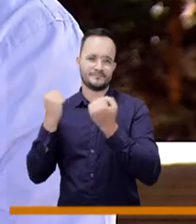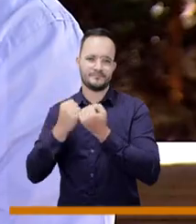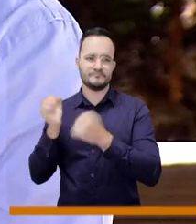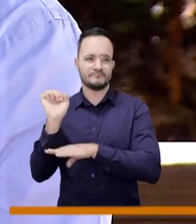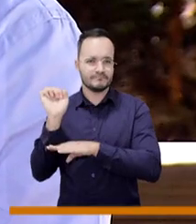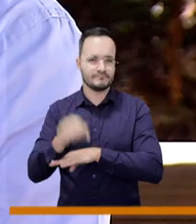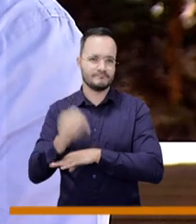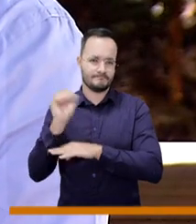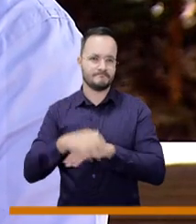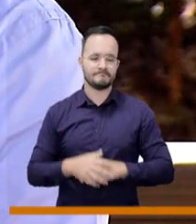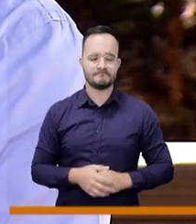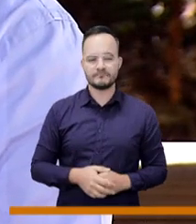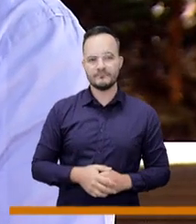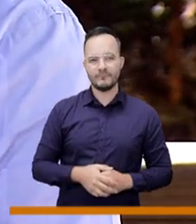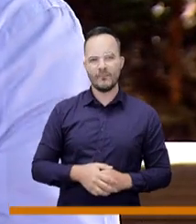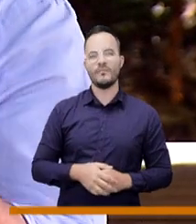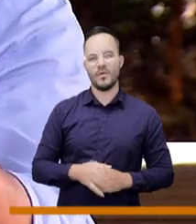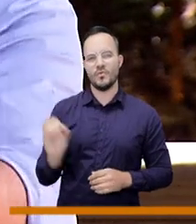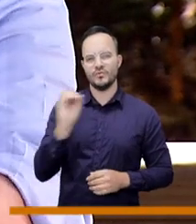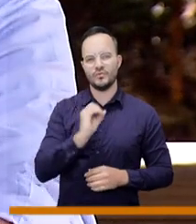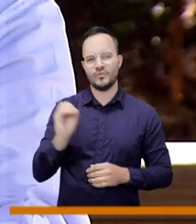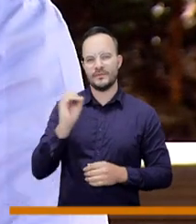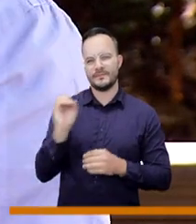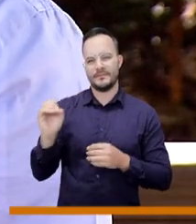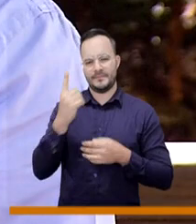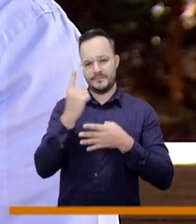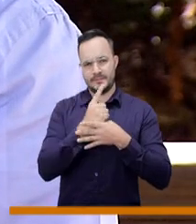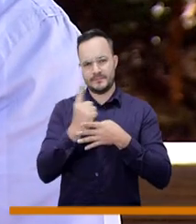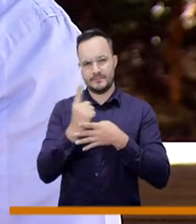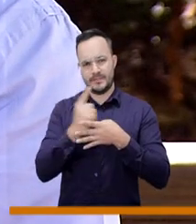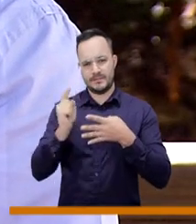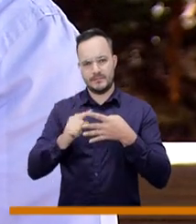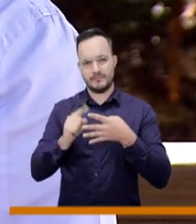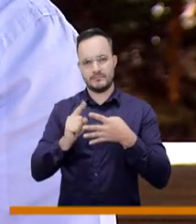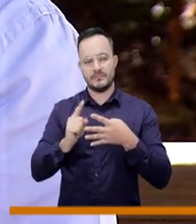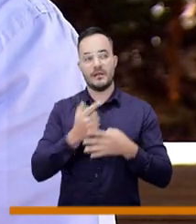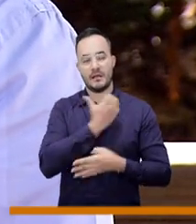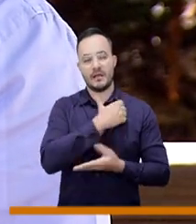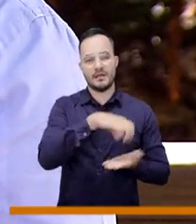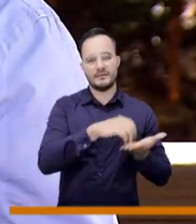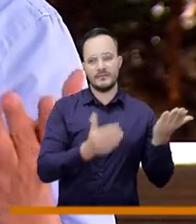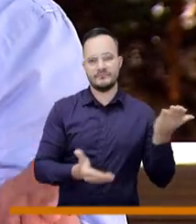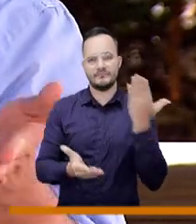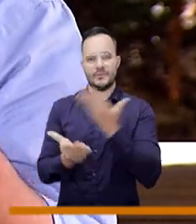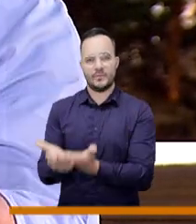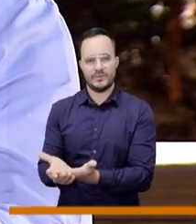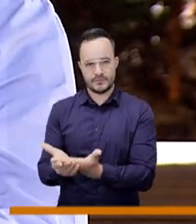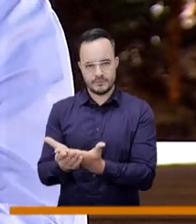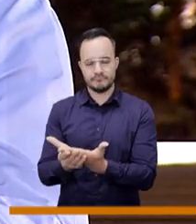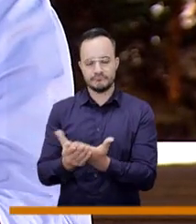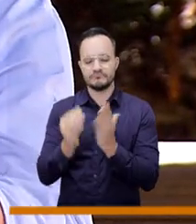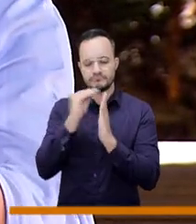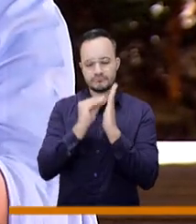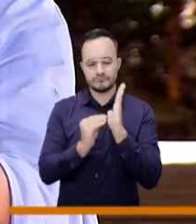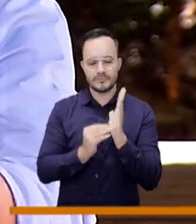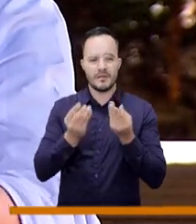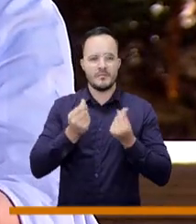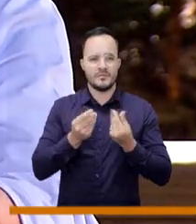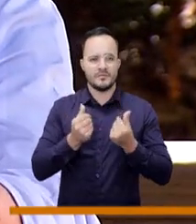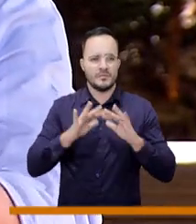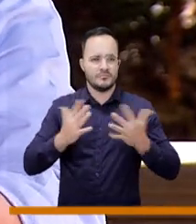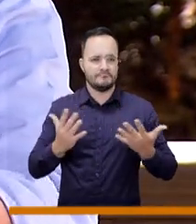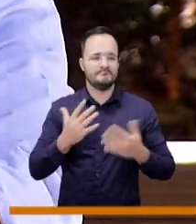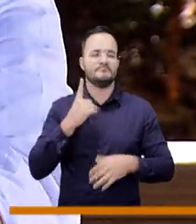este consejo debe dejar aprobar. En los primeros días de octubre, la administración tiene el deber de erradicar el